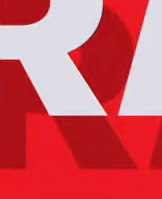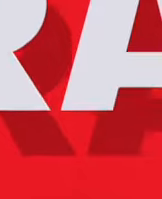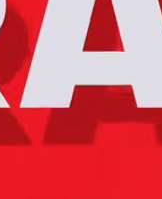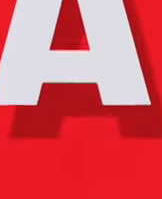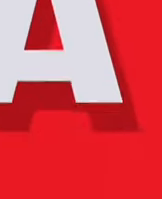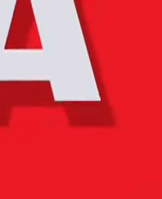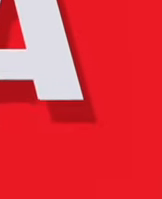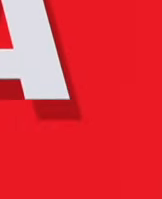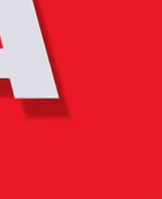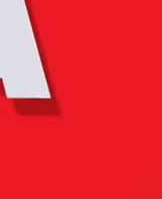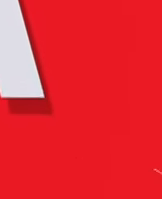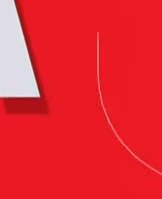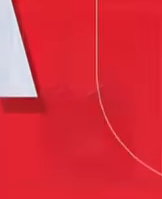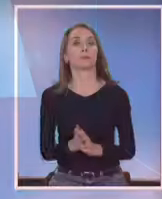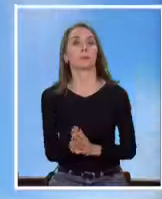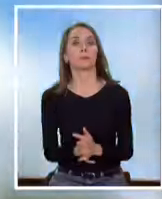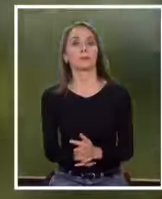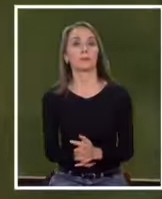Ahora.